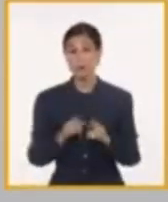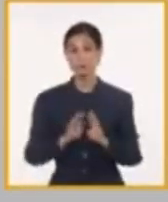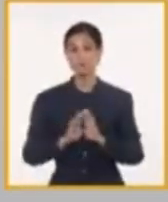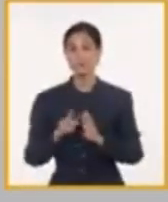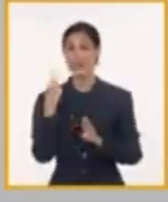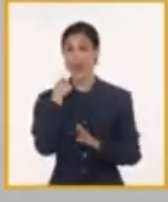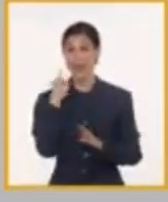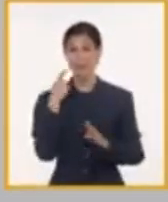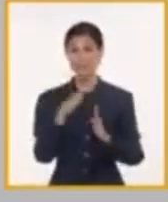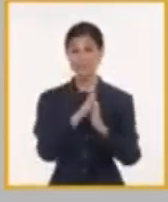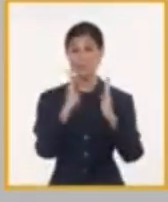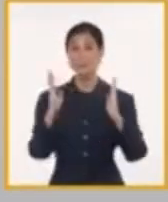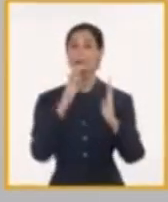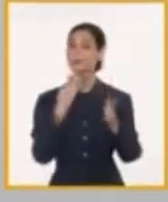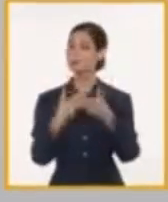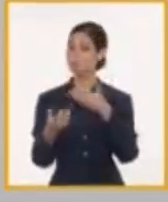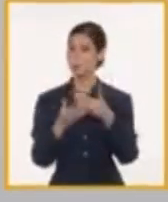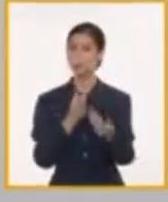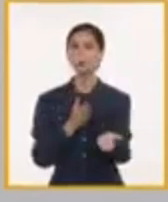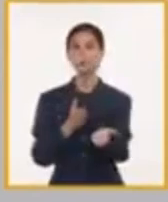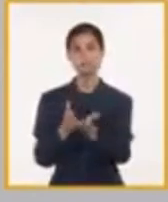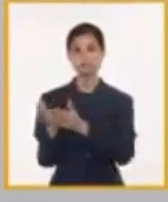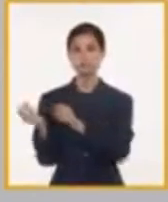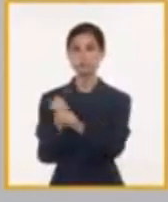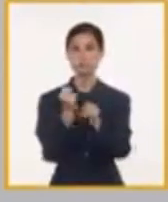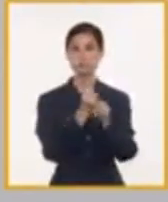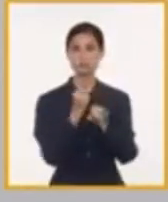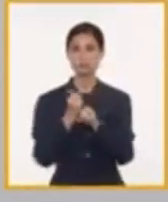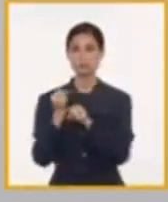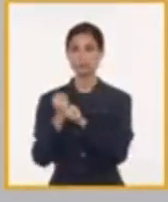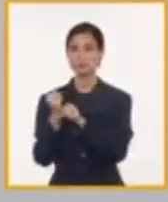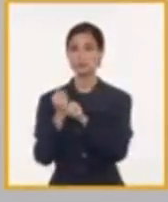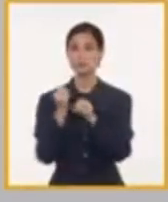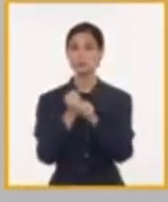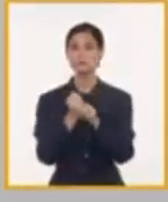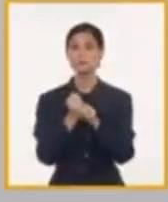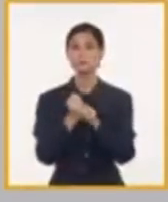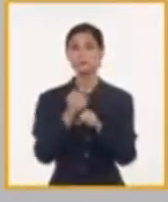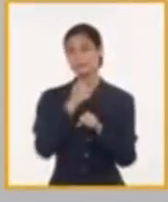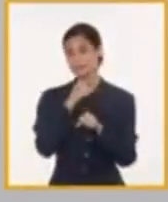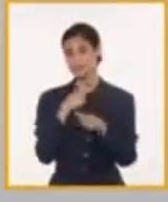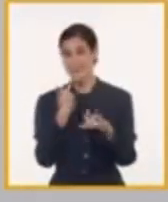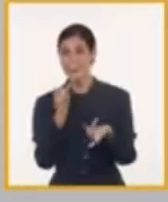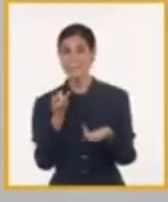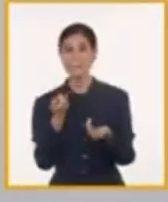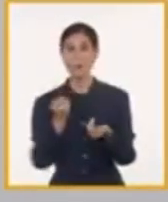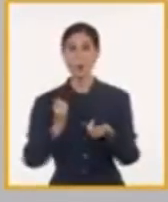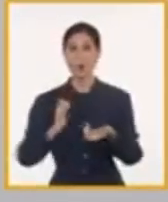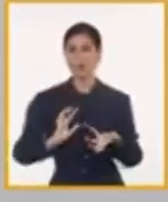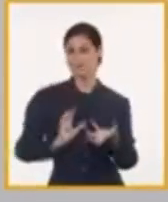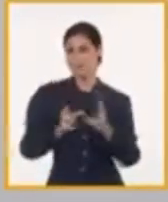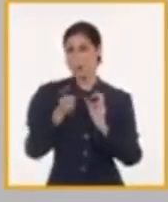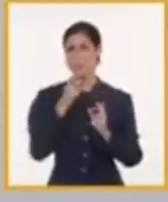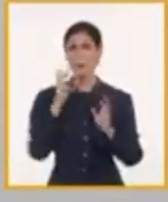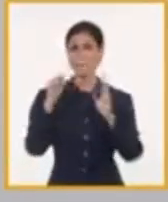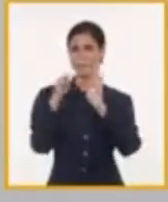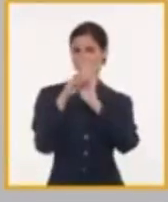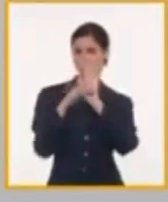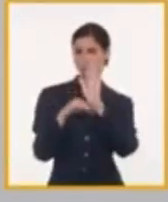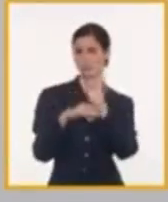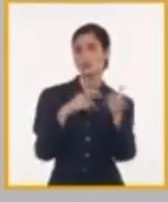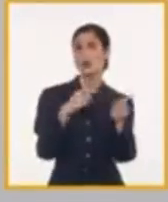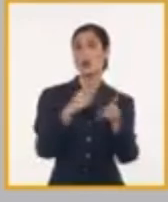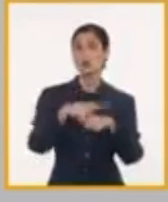año, pero ya es alentador las medidas que hemos adoptado en los últimos años, fundamentalmente